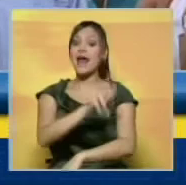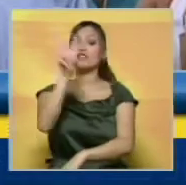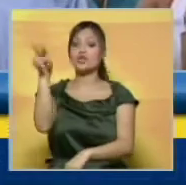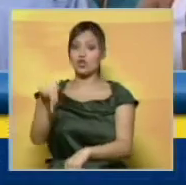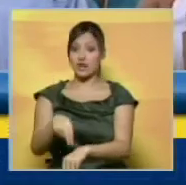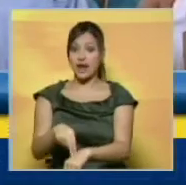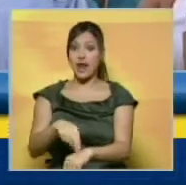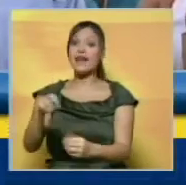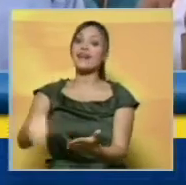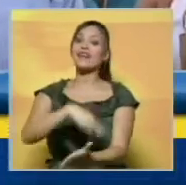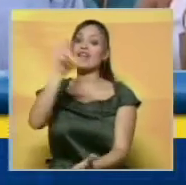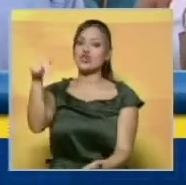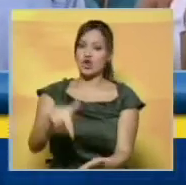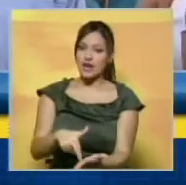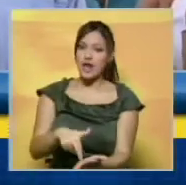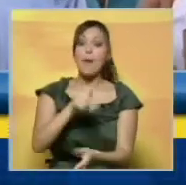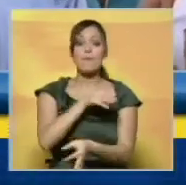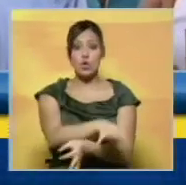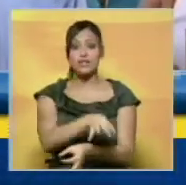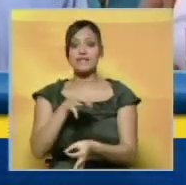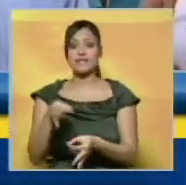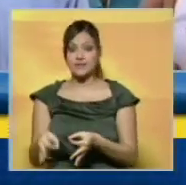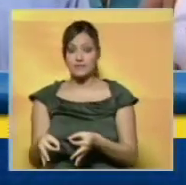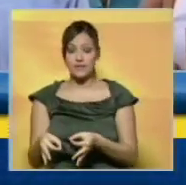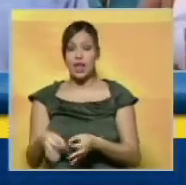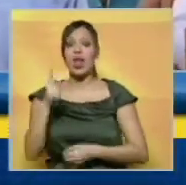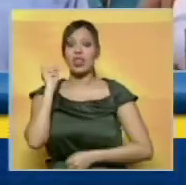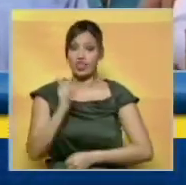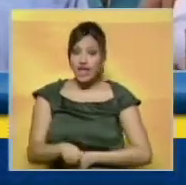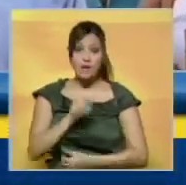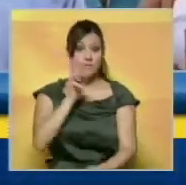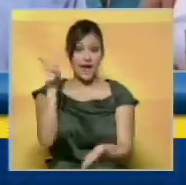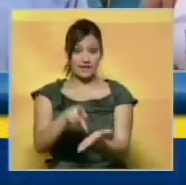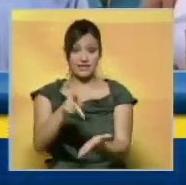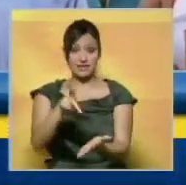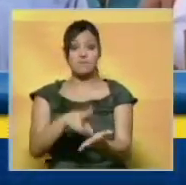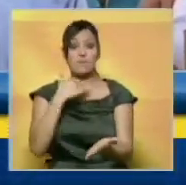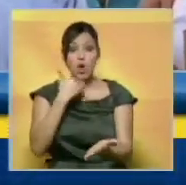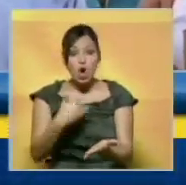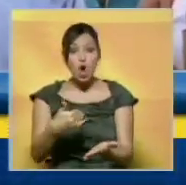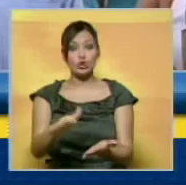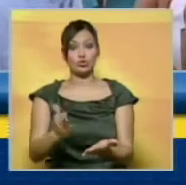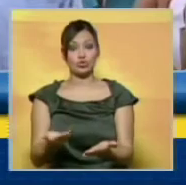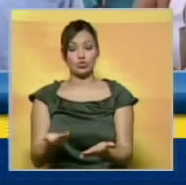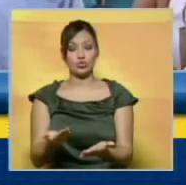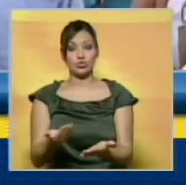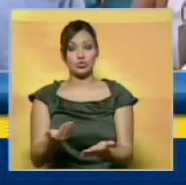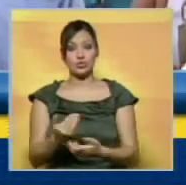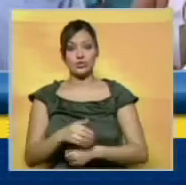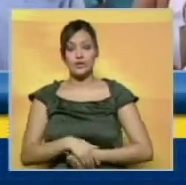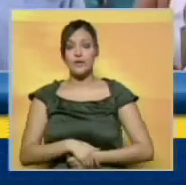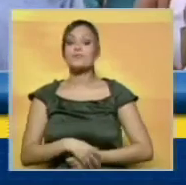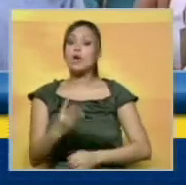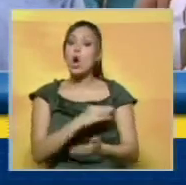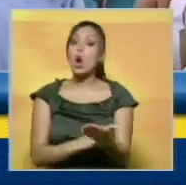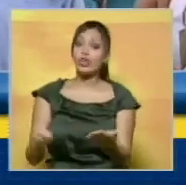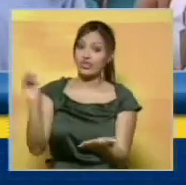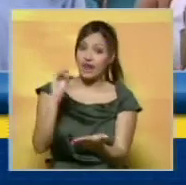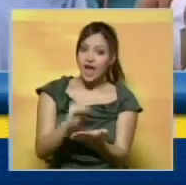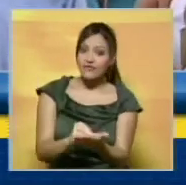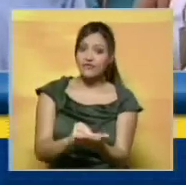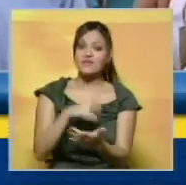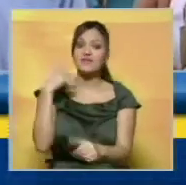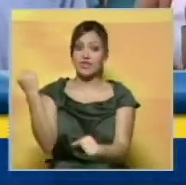nacionales, regionales y municipales que intervengan pronto para el reinicio de